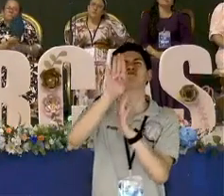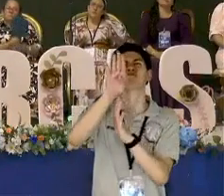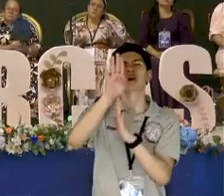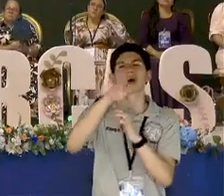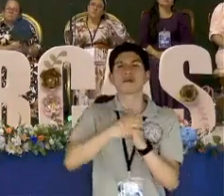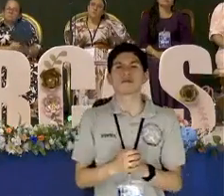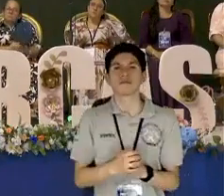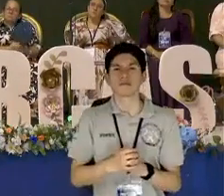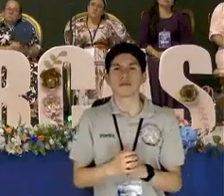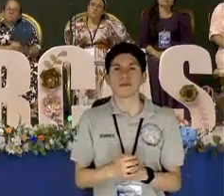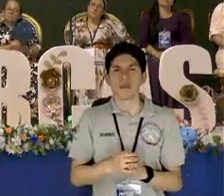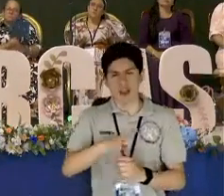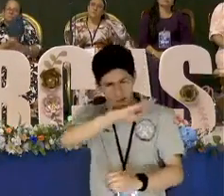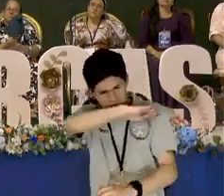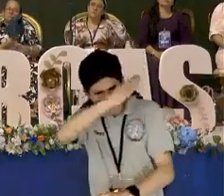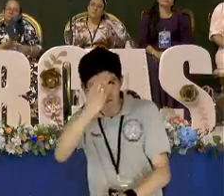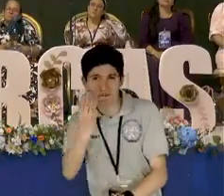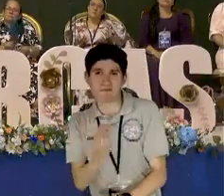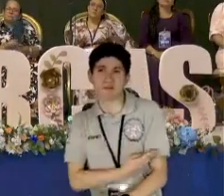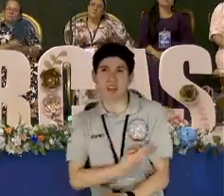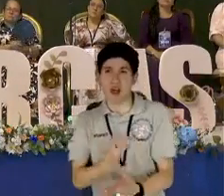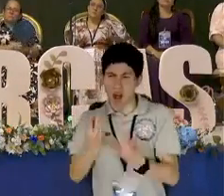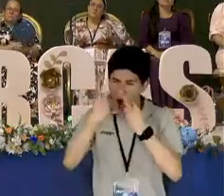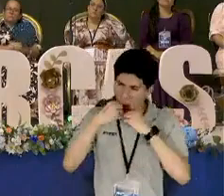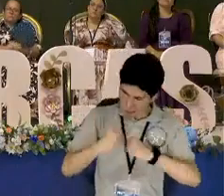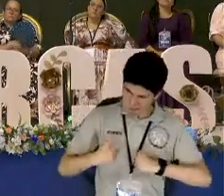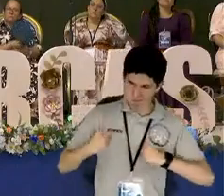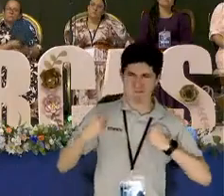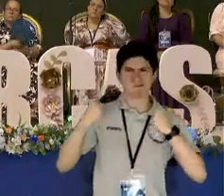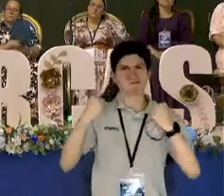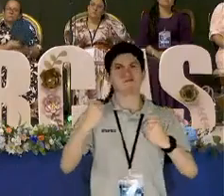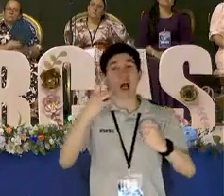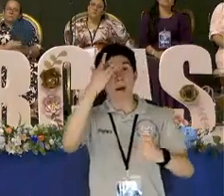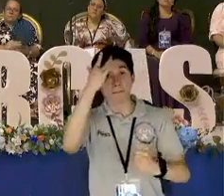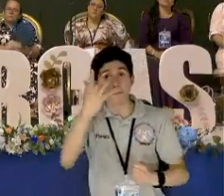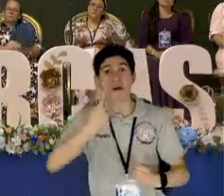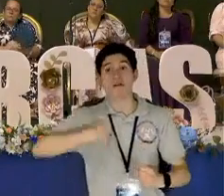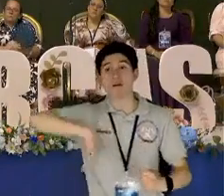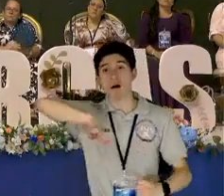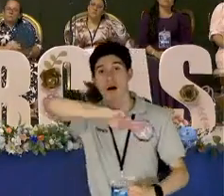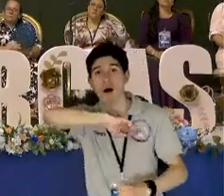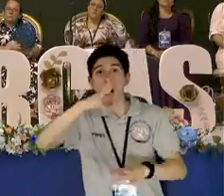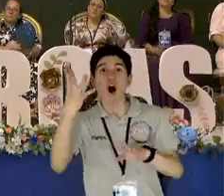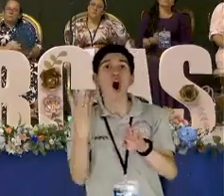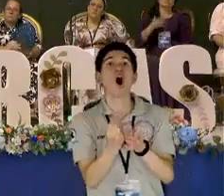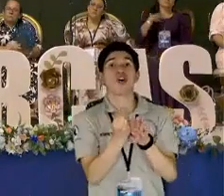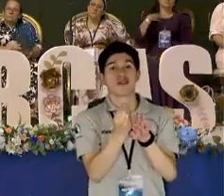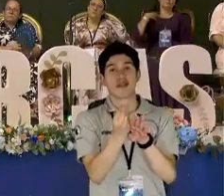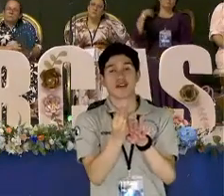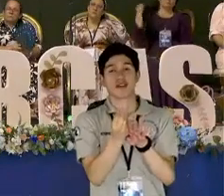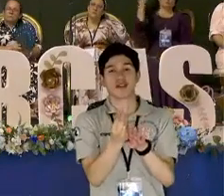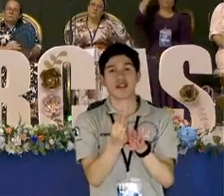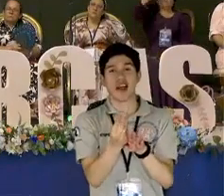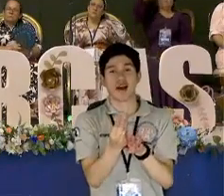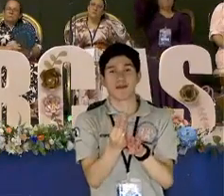nos fortalecemos y nos nutrimos porque somos una iglesia, porque estamos allí en una estructura del